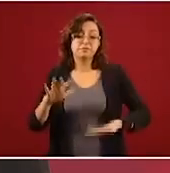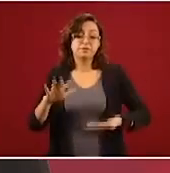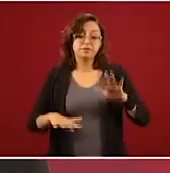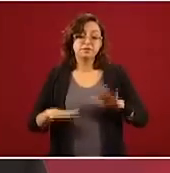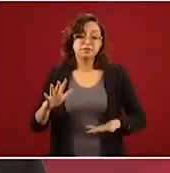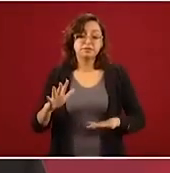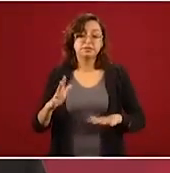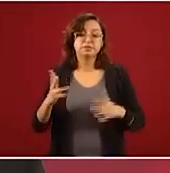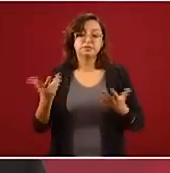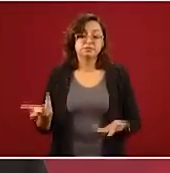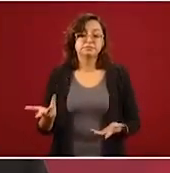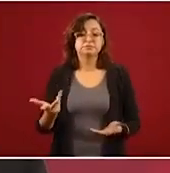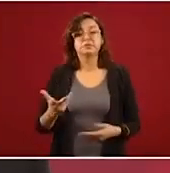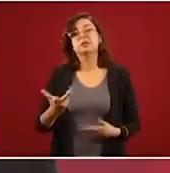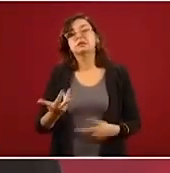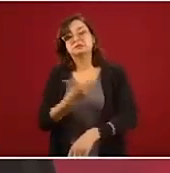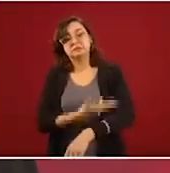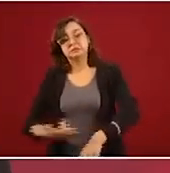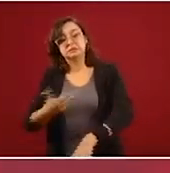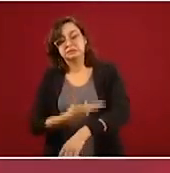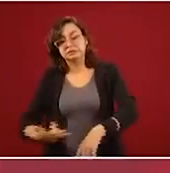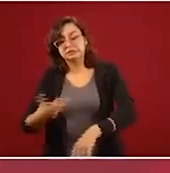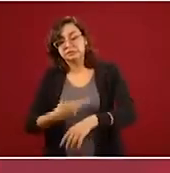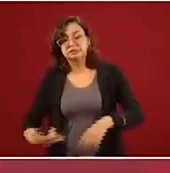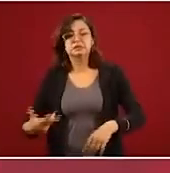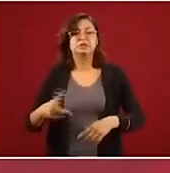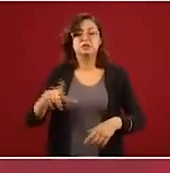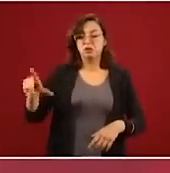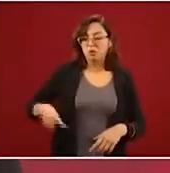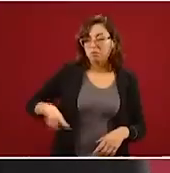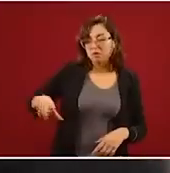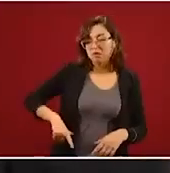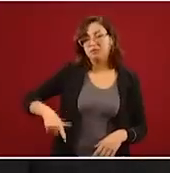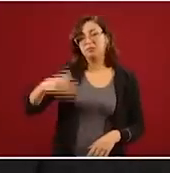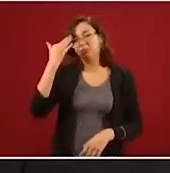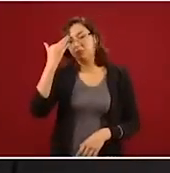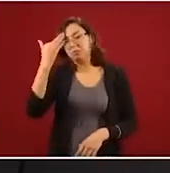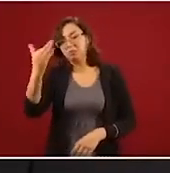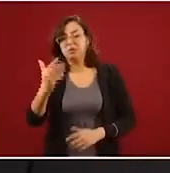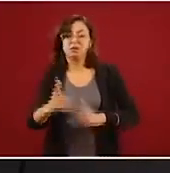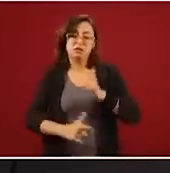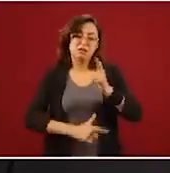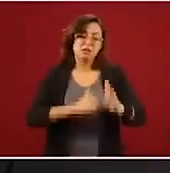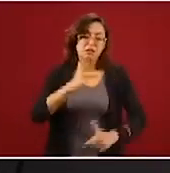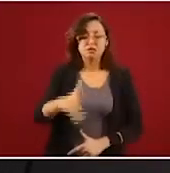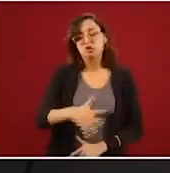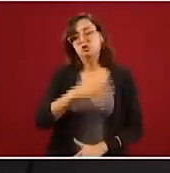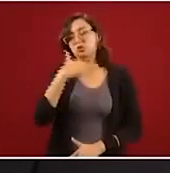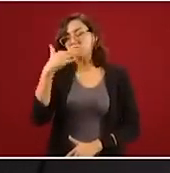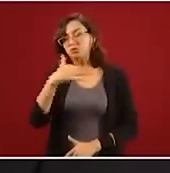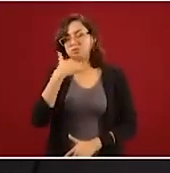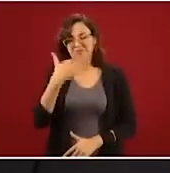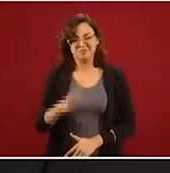elefante reumático, mañoso y corrupto, se avanza muy lento.